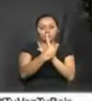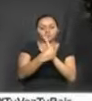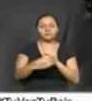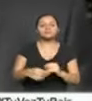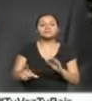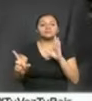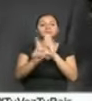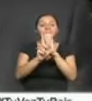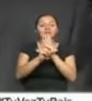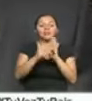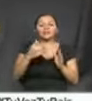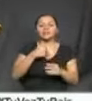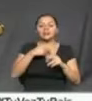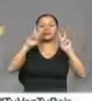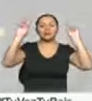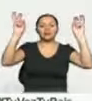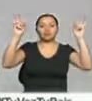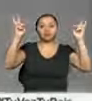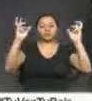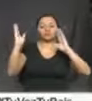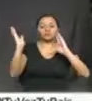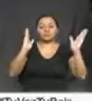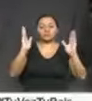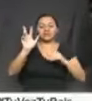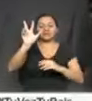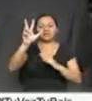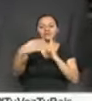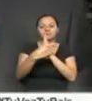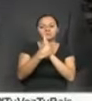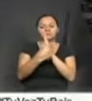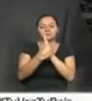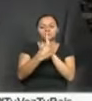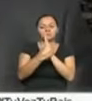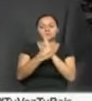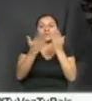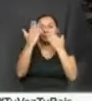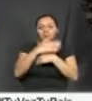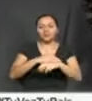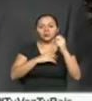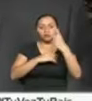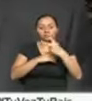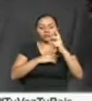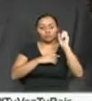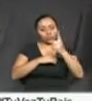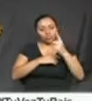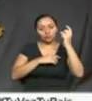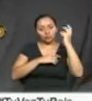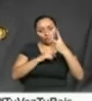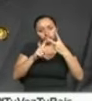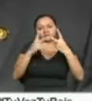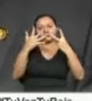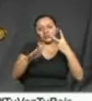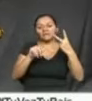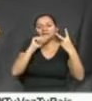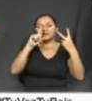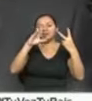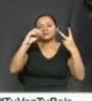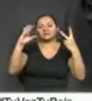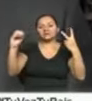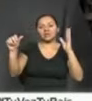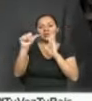está conformado por un título preliminar y 3 libros. Casi estamos terminando ya el segundo libro. Más o menos nos faltan unos 100 artículos por dar